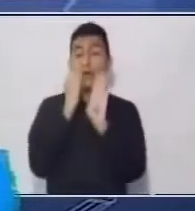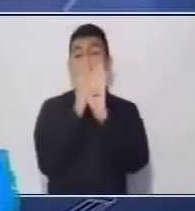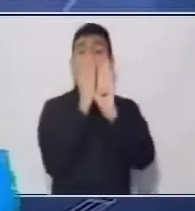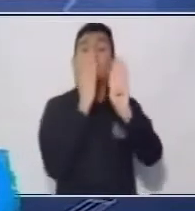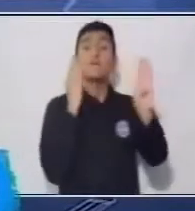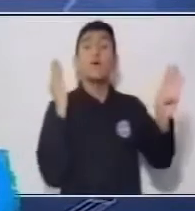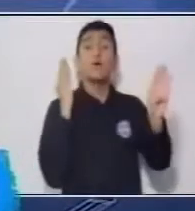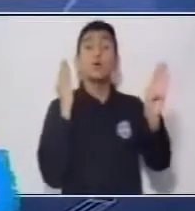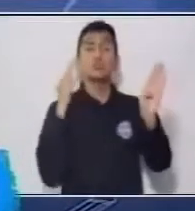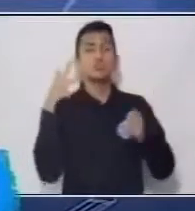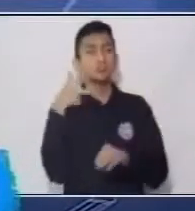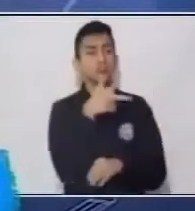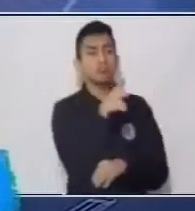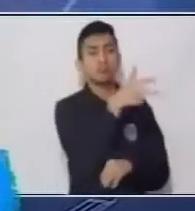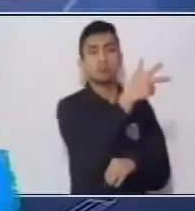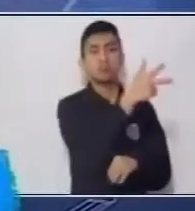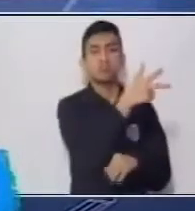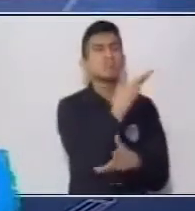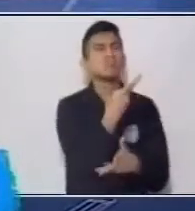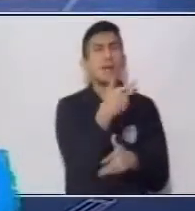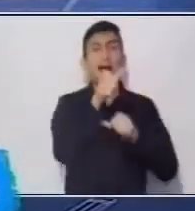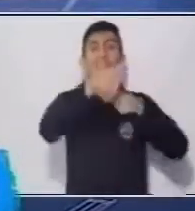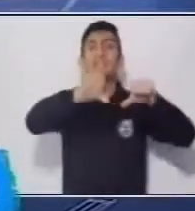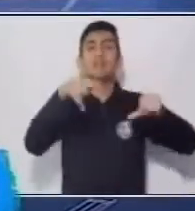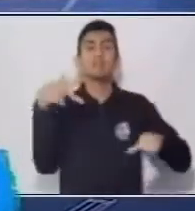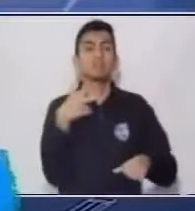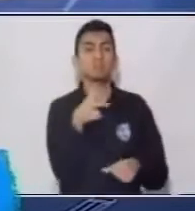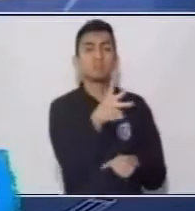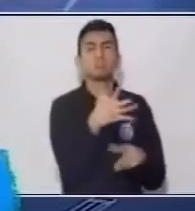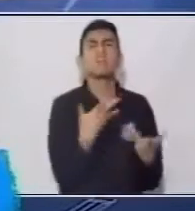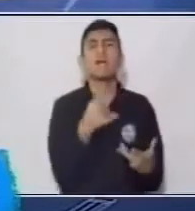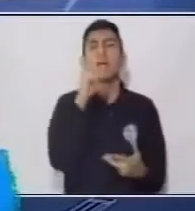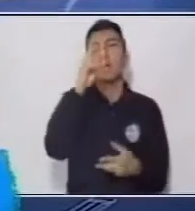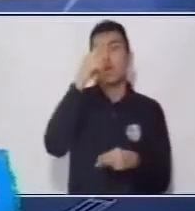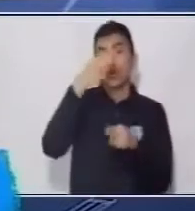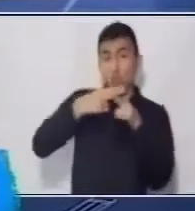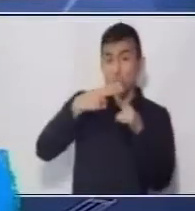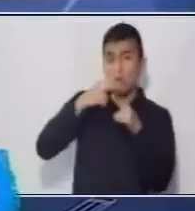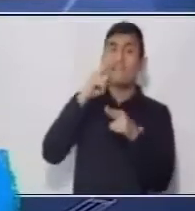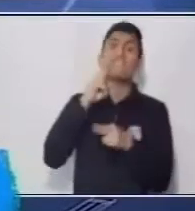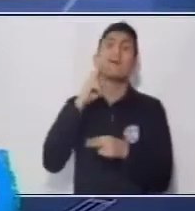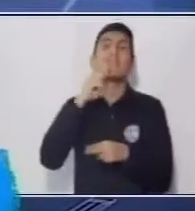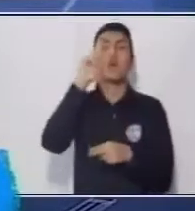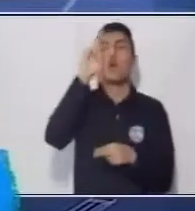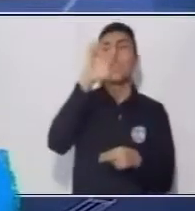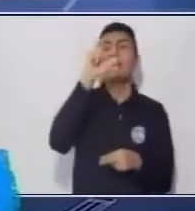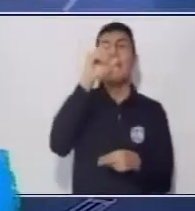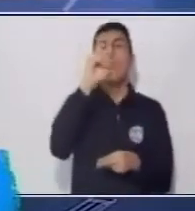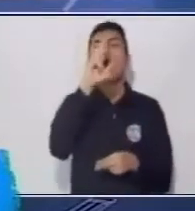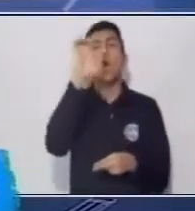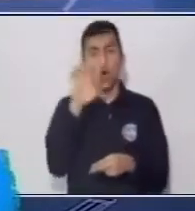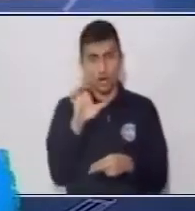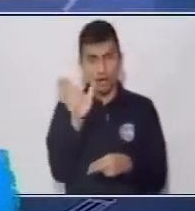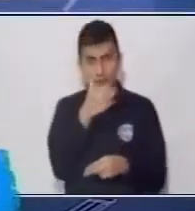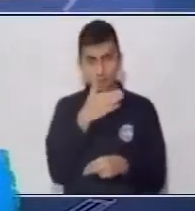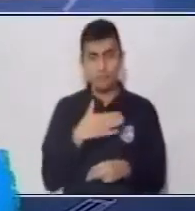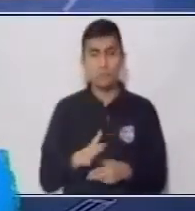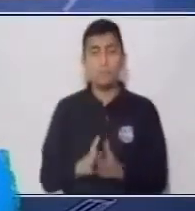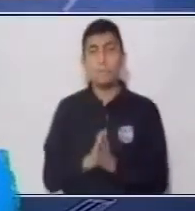la avenida. El verbo es recorre. Mis abuelos nacieron en